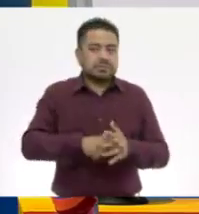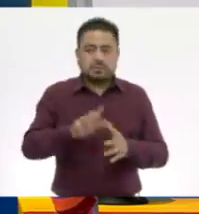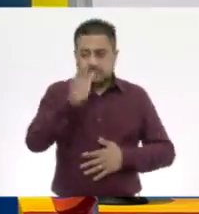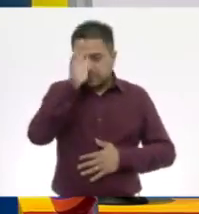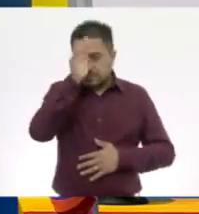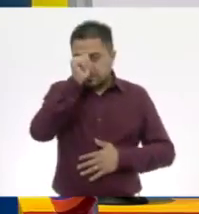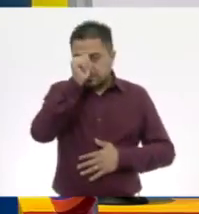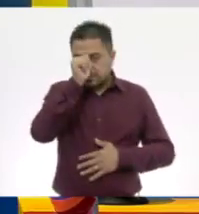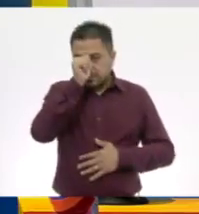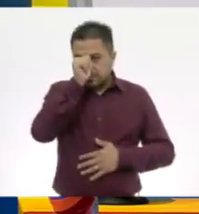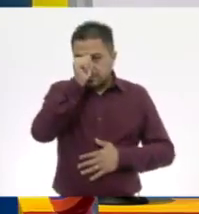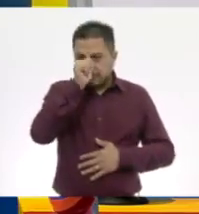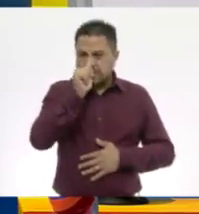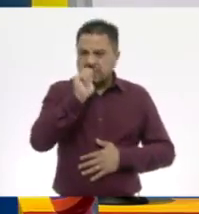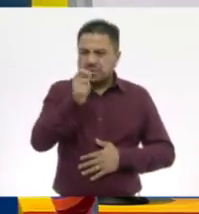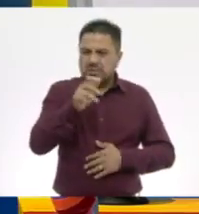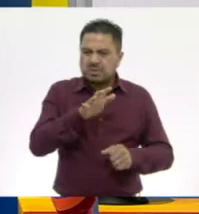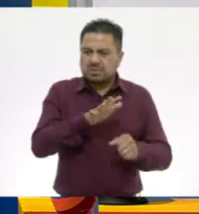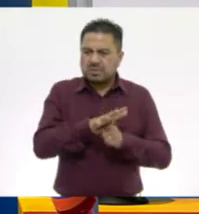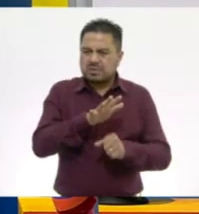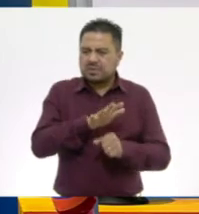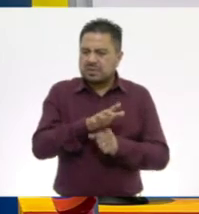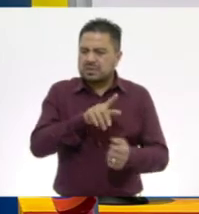recordando. ¿En qué nos habíamos quedado?